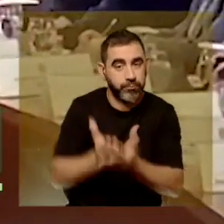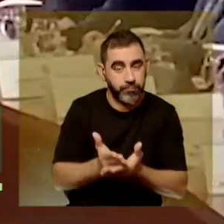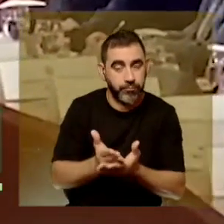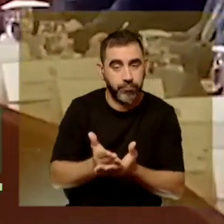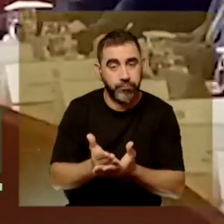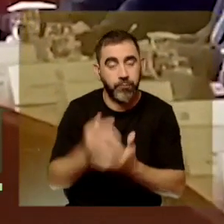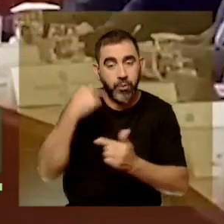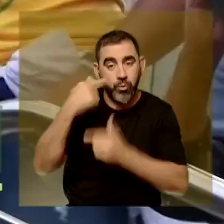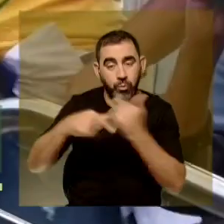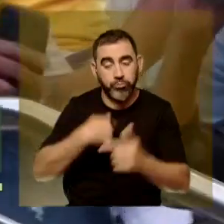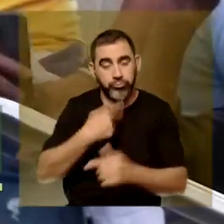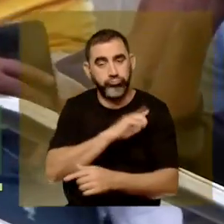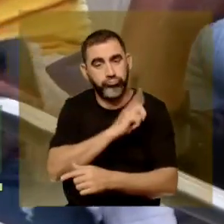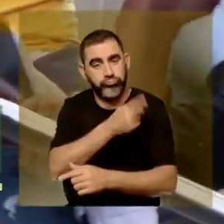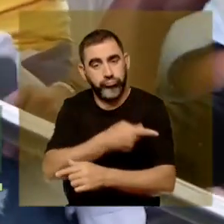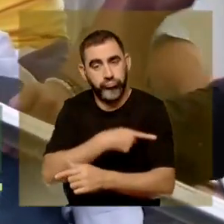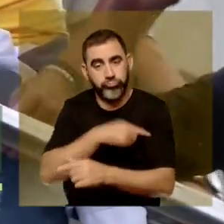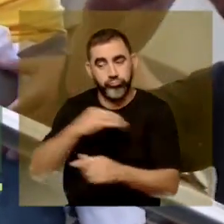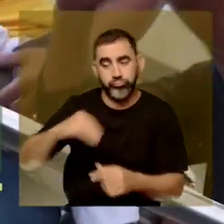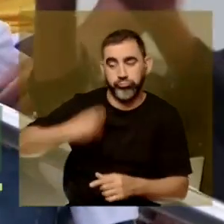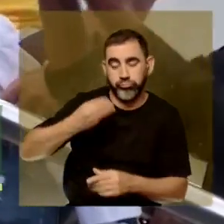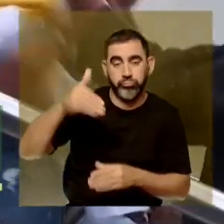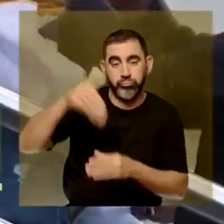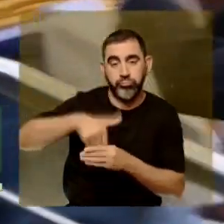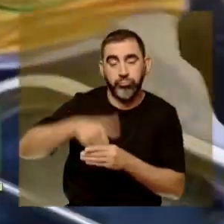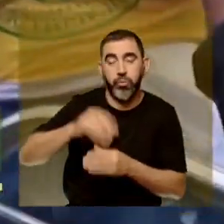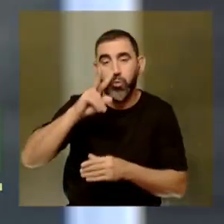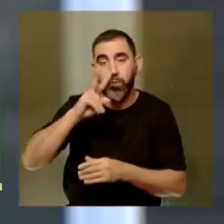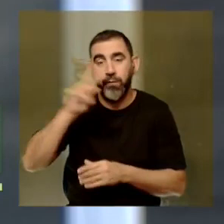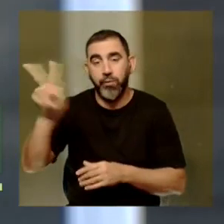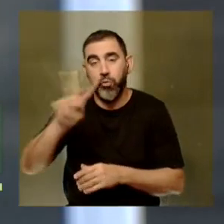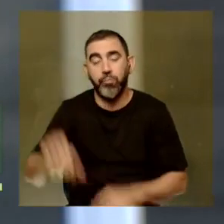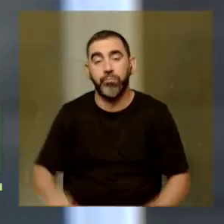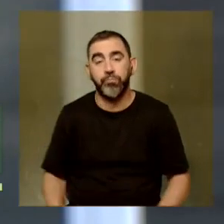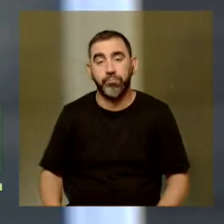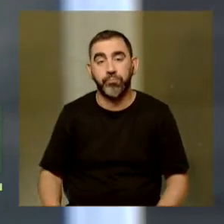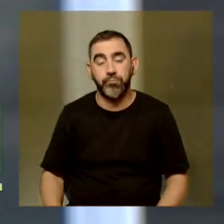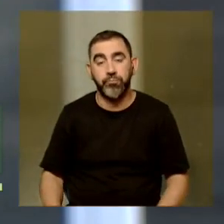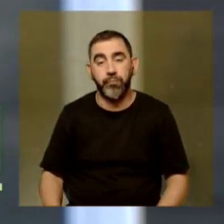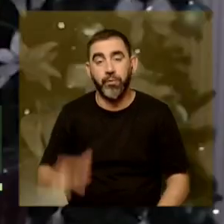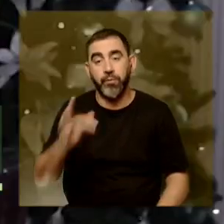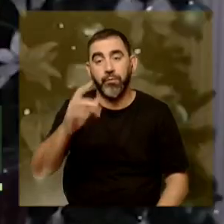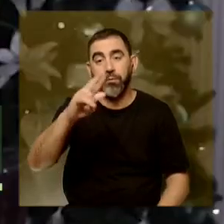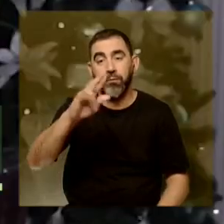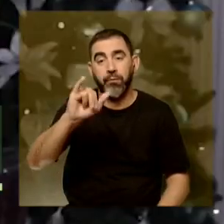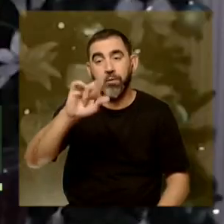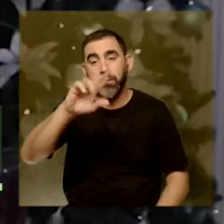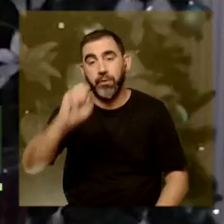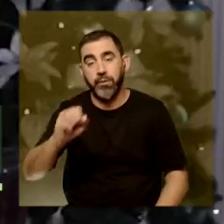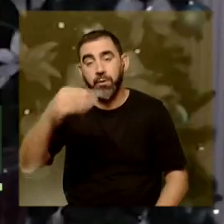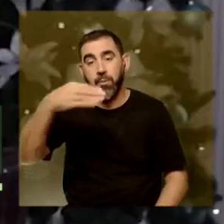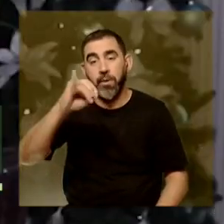para mantenerse en el poder después de su derrota electoral en 2022. Marco Antonio Freire Gómez y Carlos Baptista